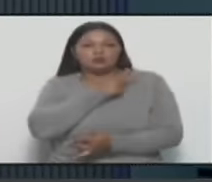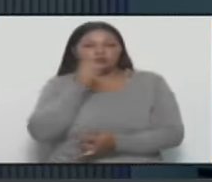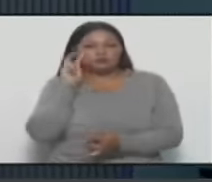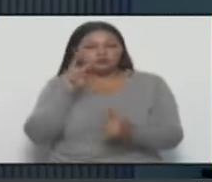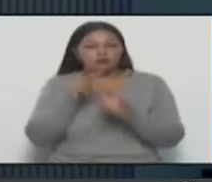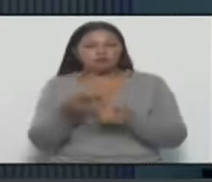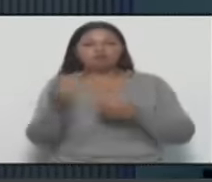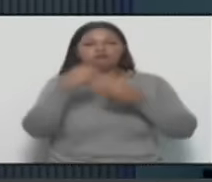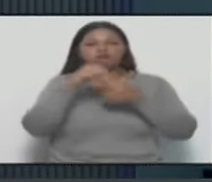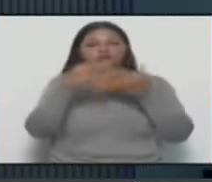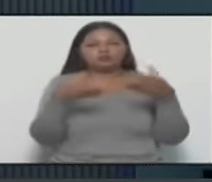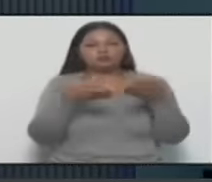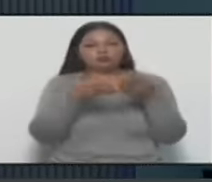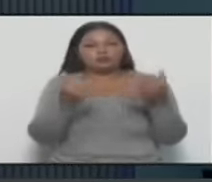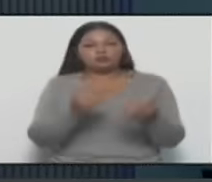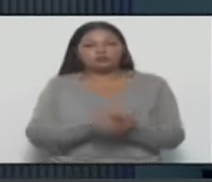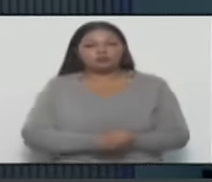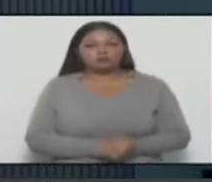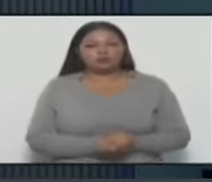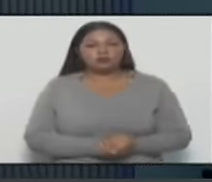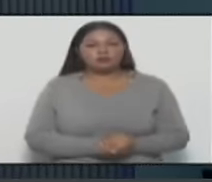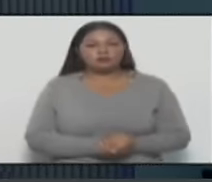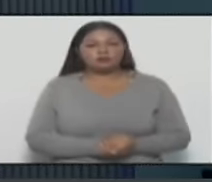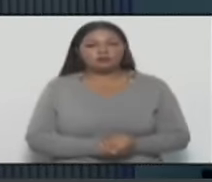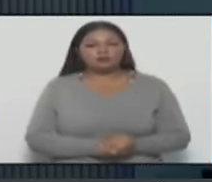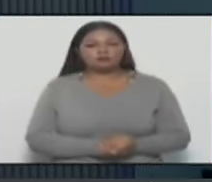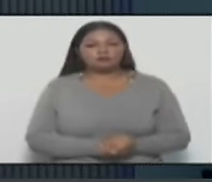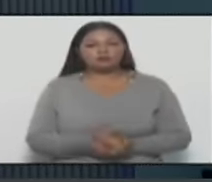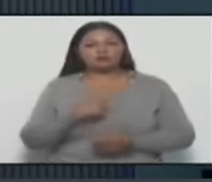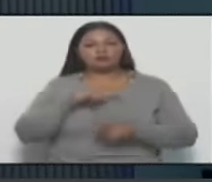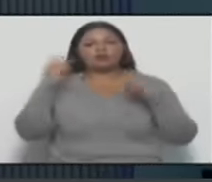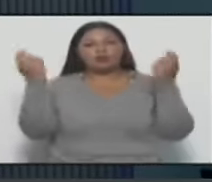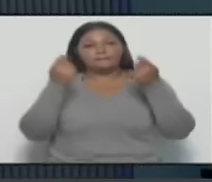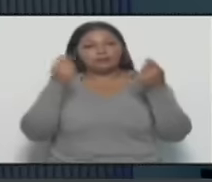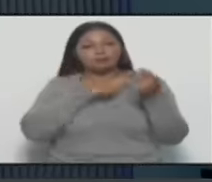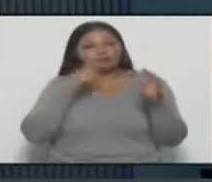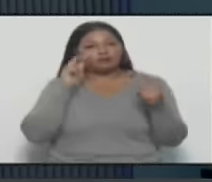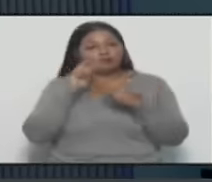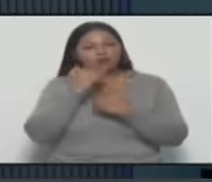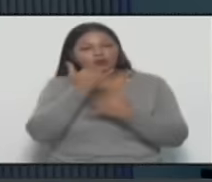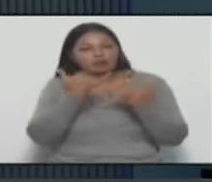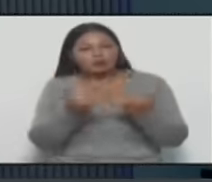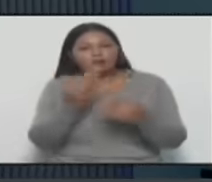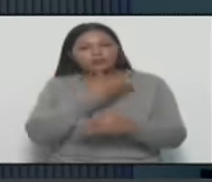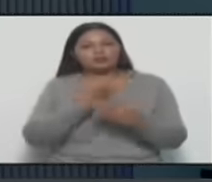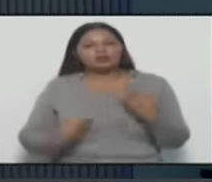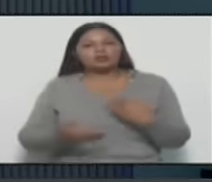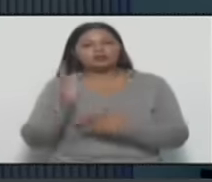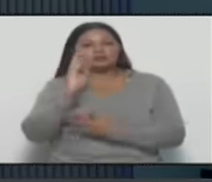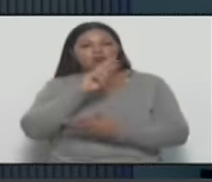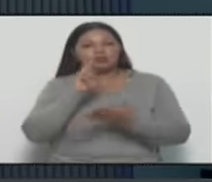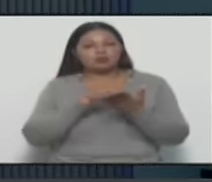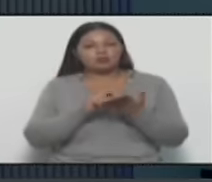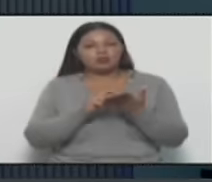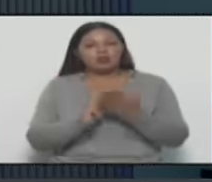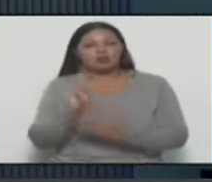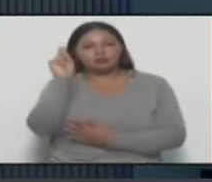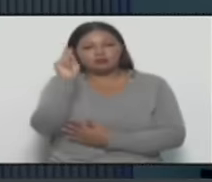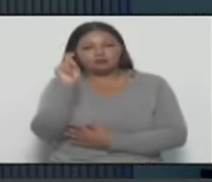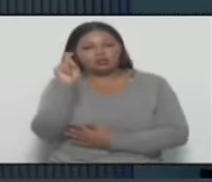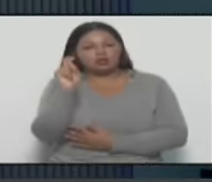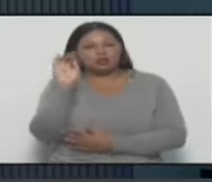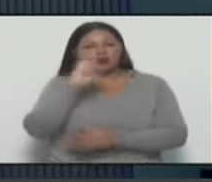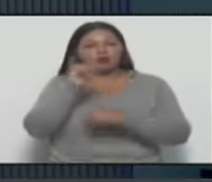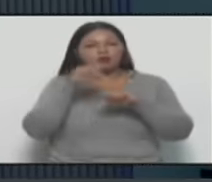parte de esta campaña. Nosotros escuchábamos recientemente al presidente de la Asamblea Nacional, el diputado Jorge Rodríguez,